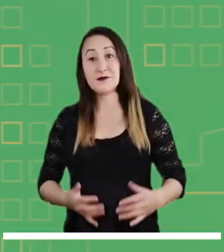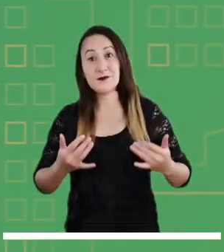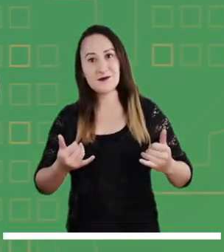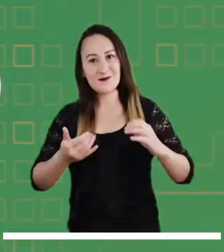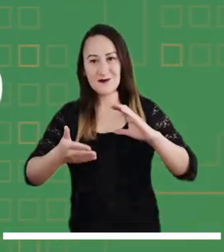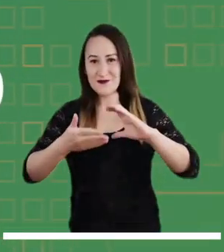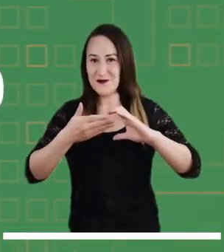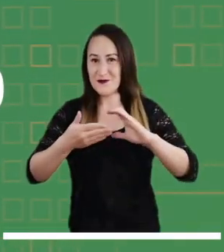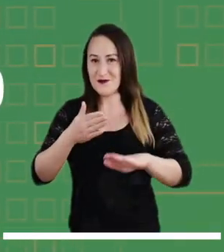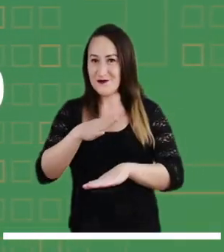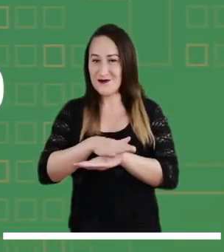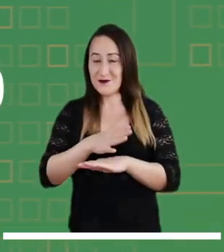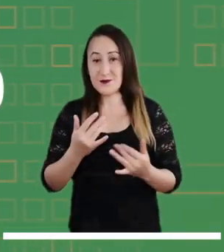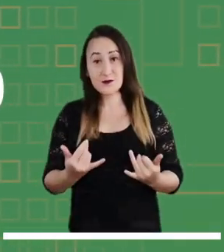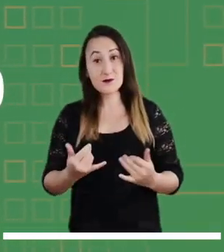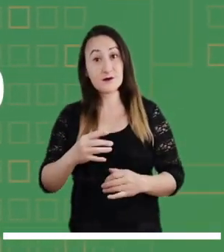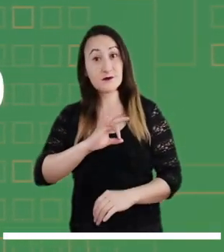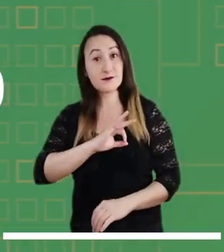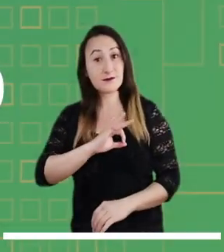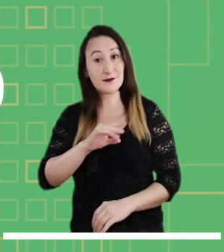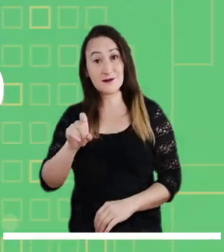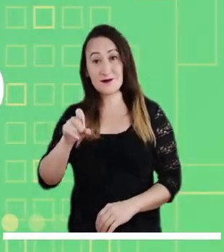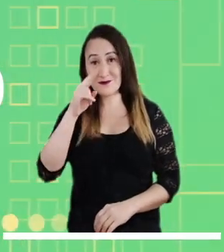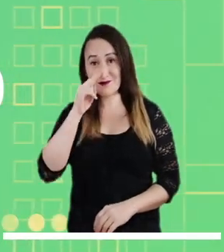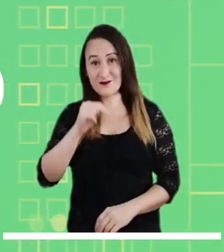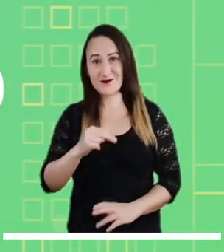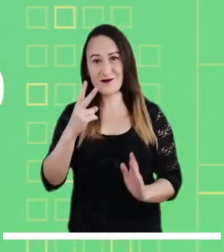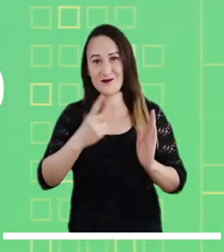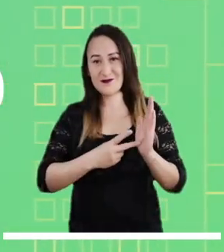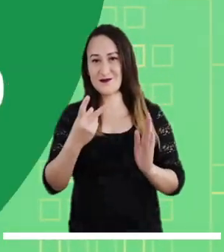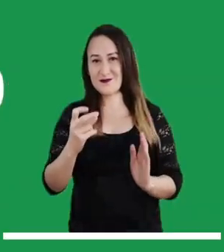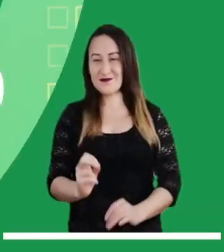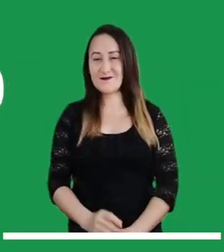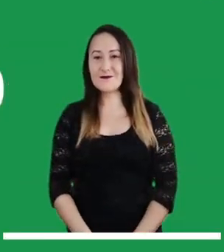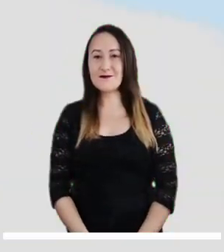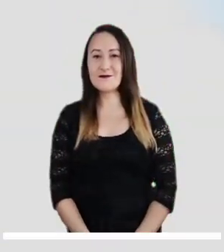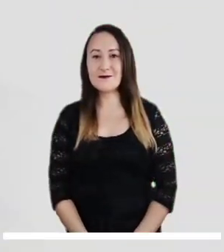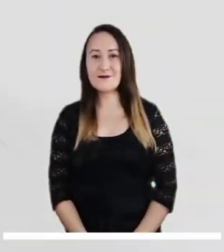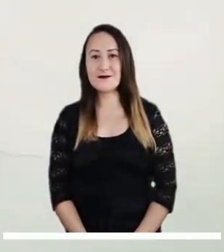Pronóstico del tiempo para la tarde de hoy, sábado 6 de junio de 2020.